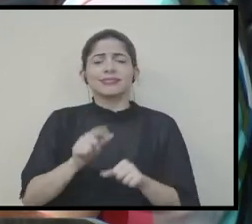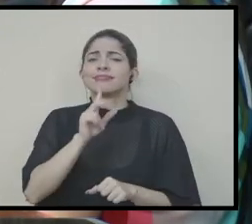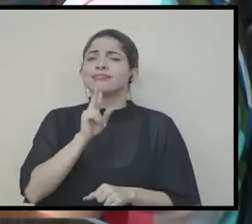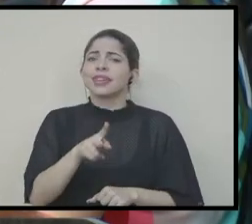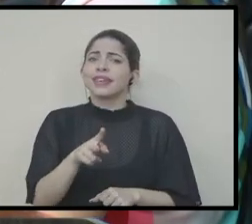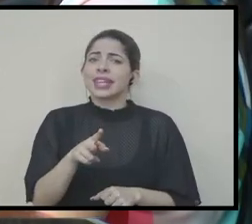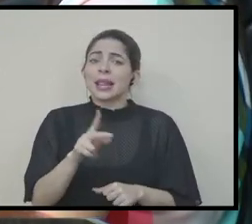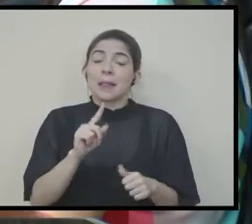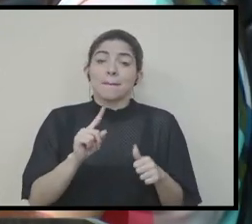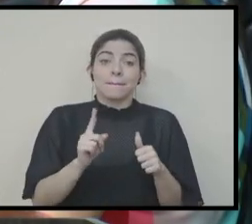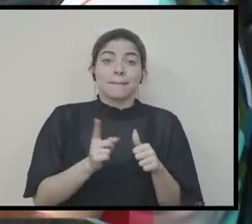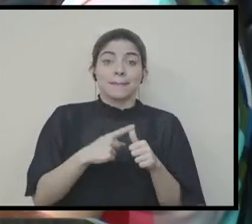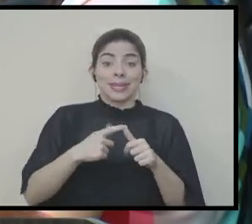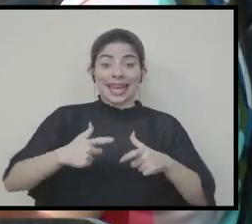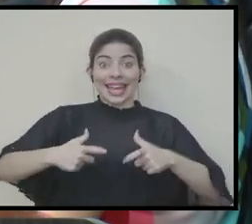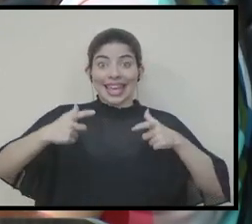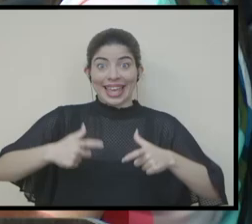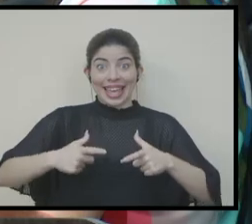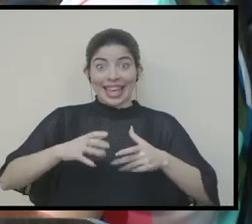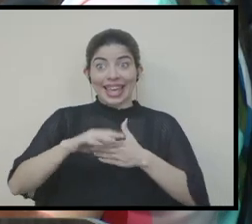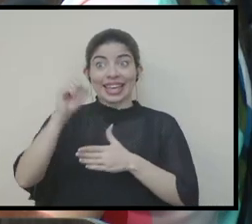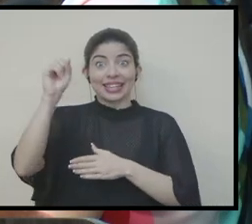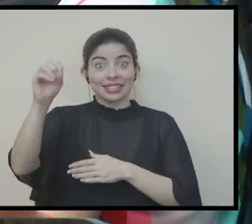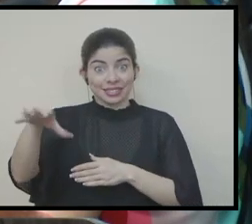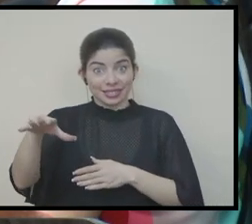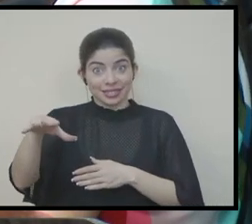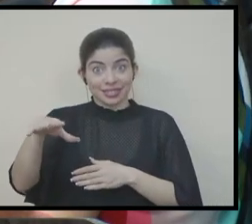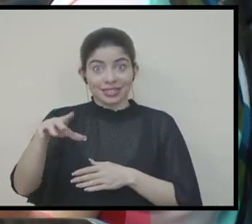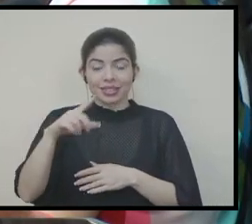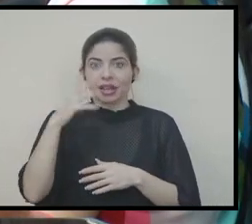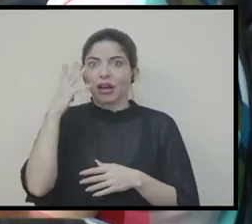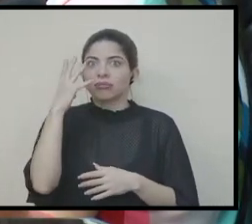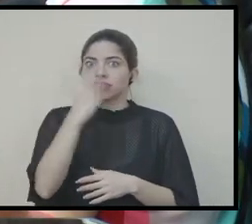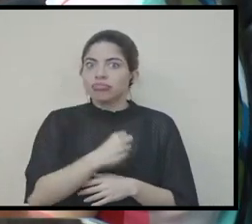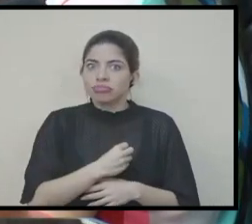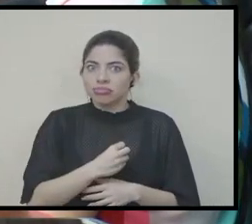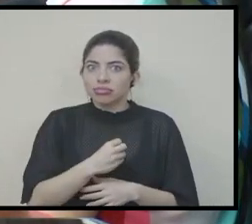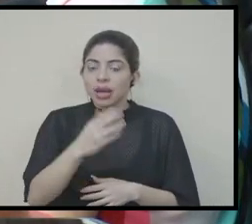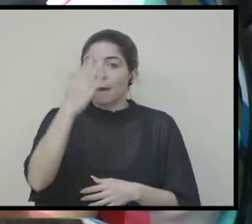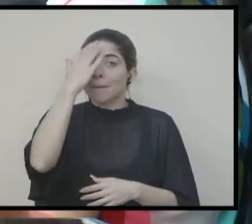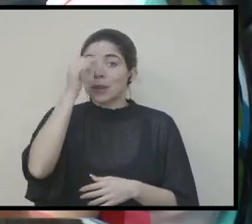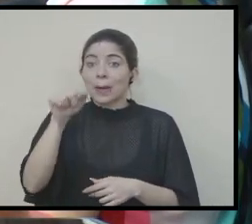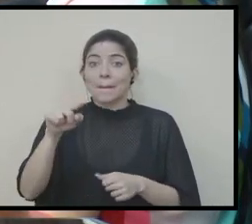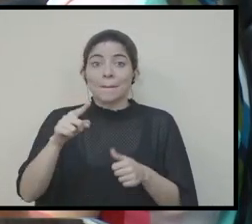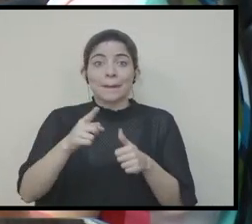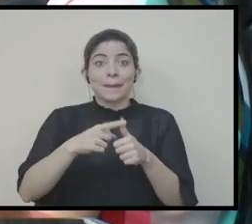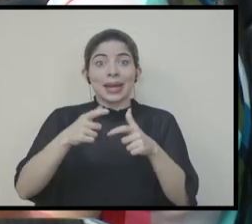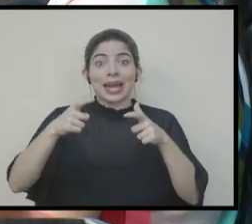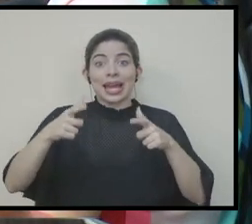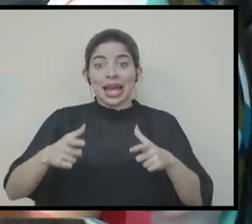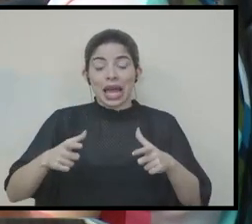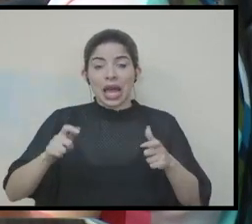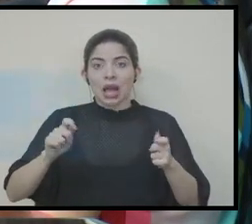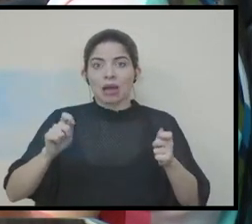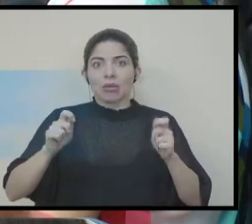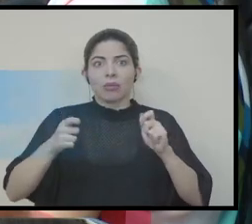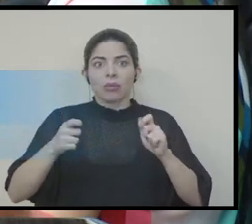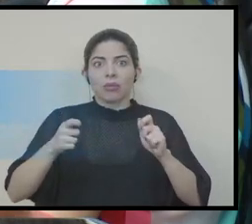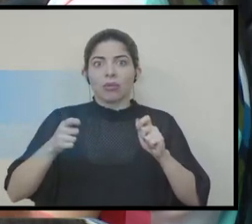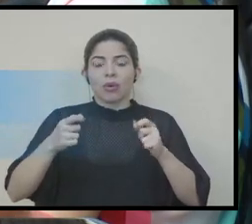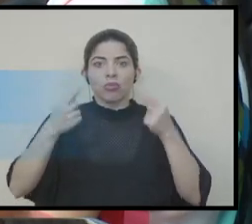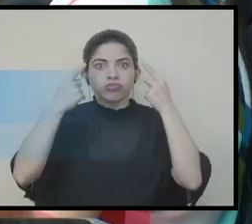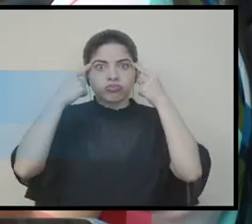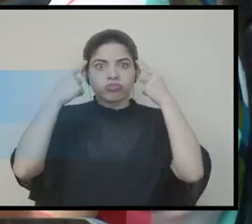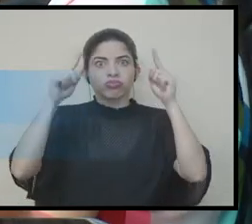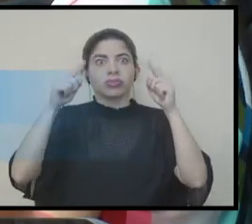que el primer queque que entregamos fue una belleza, porque ese primer queque se convirtió en un